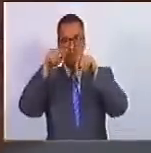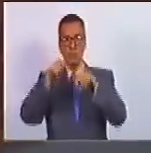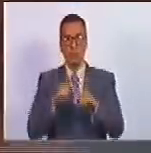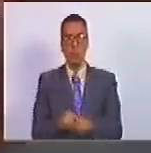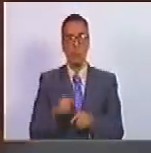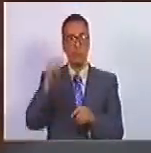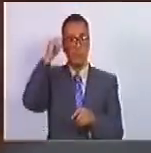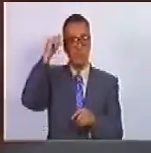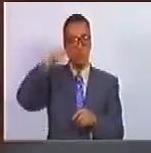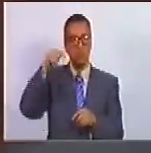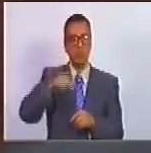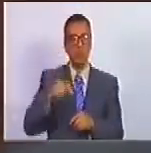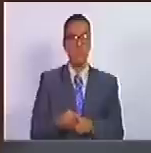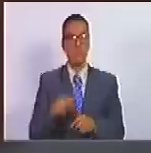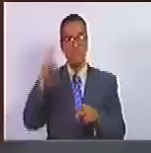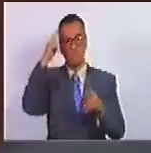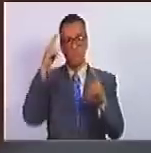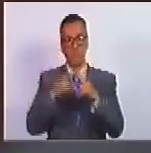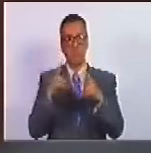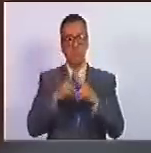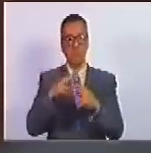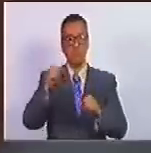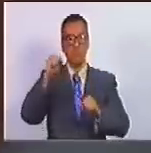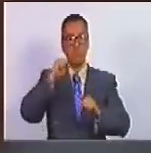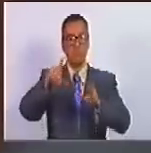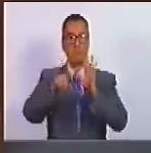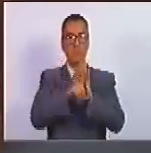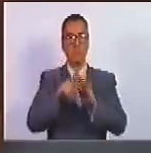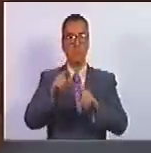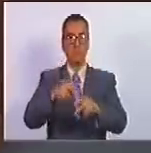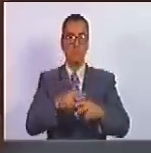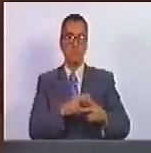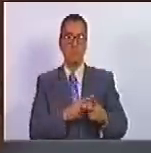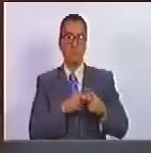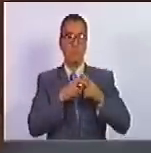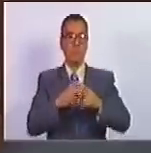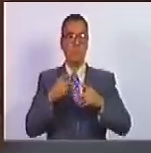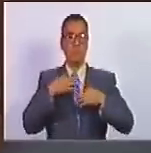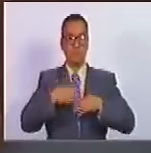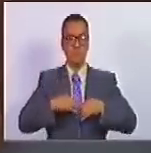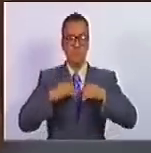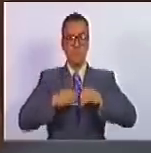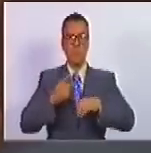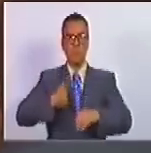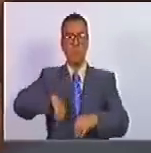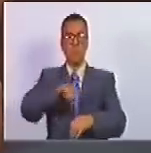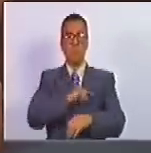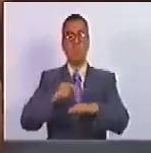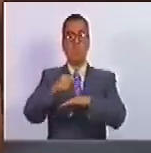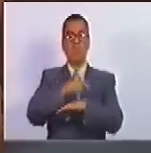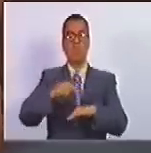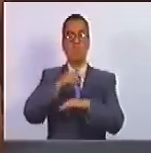donde hoy se reconoce la legitimidad y la valentía y la gallardía de nuestro gobierno.